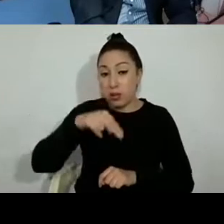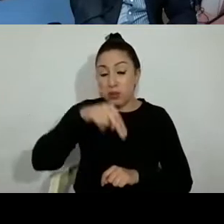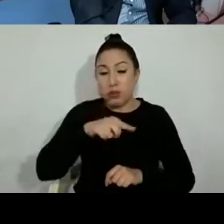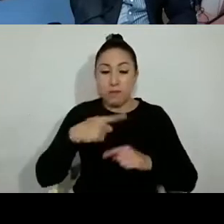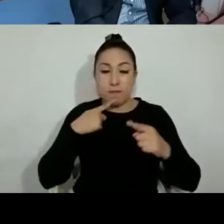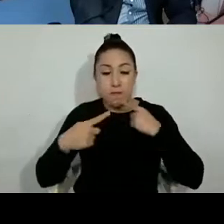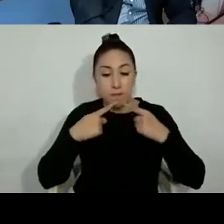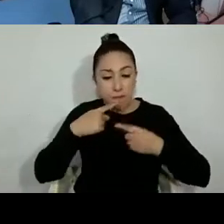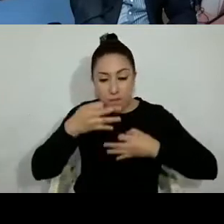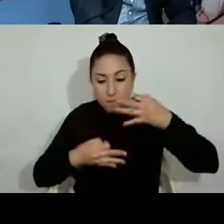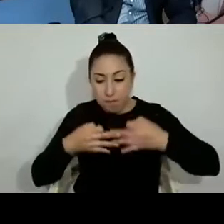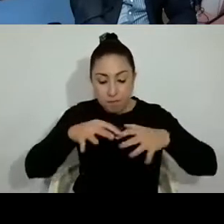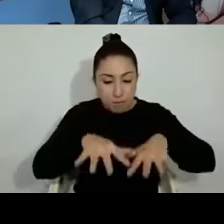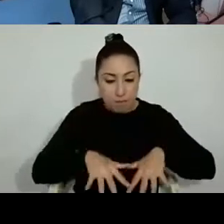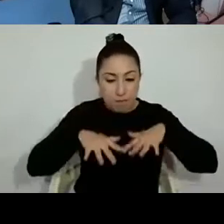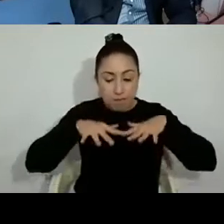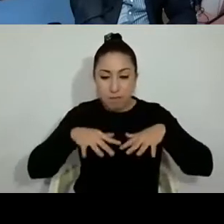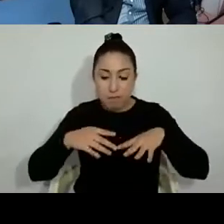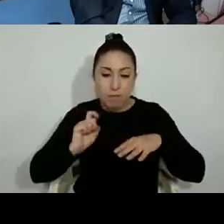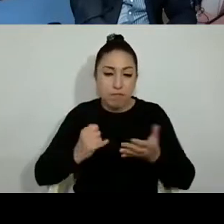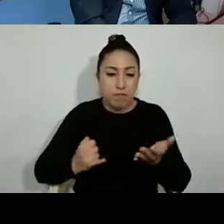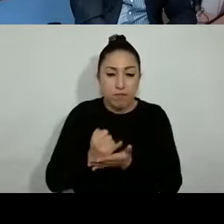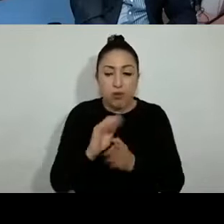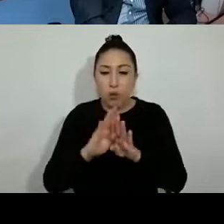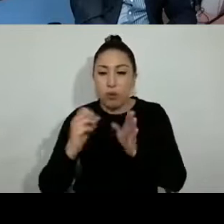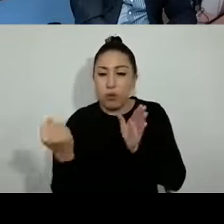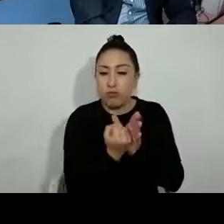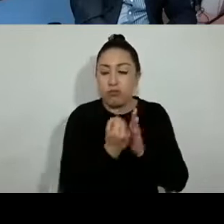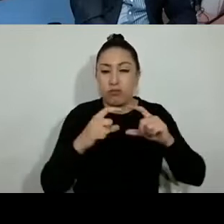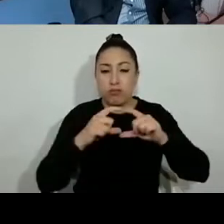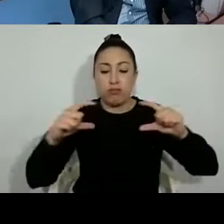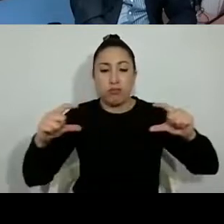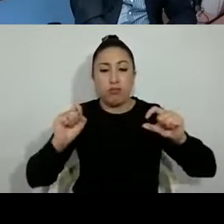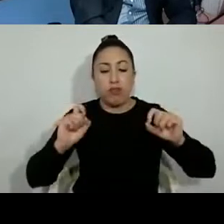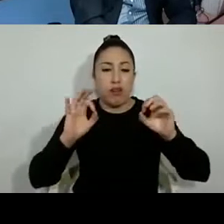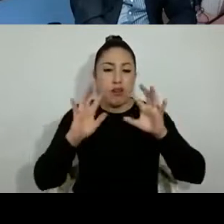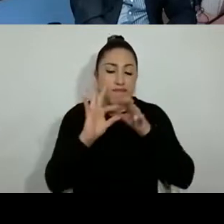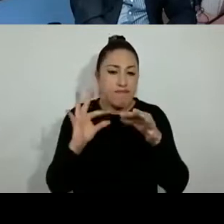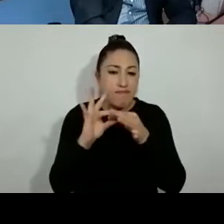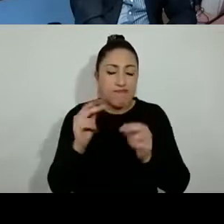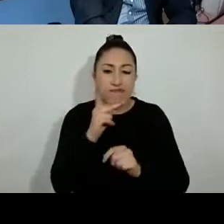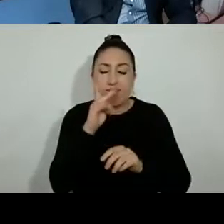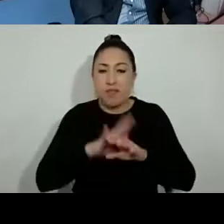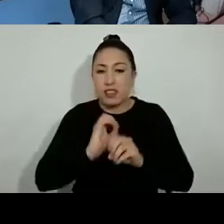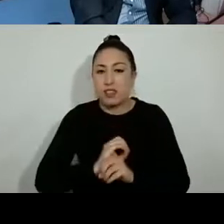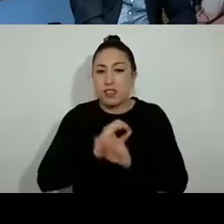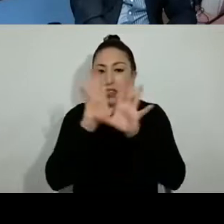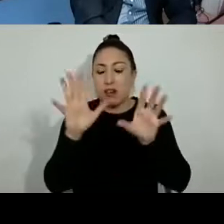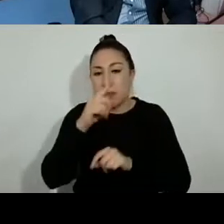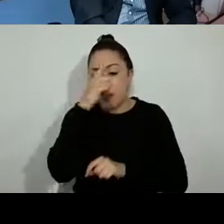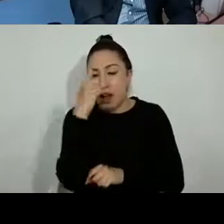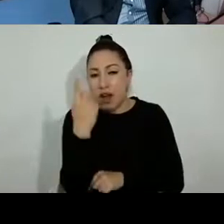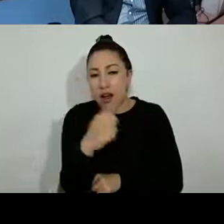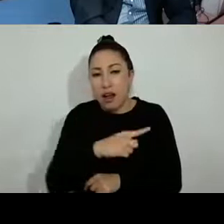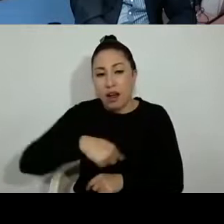para definir un criterio precisamente de búsqueda de excepciones